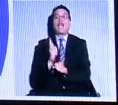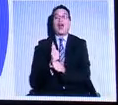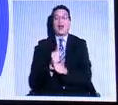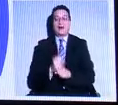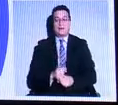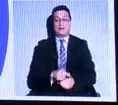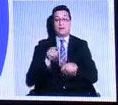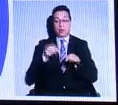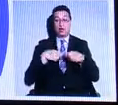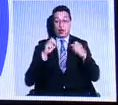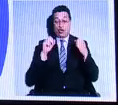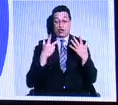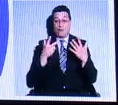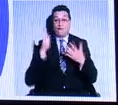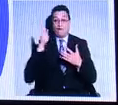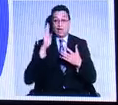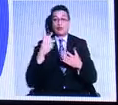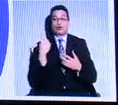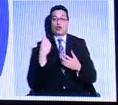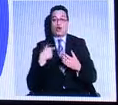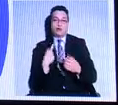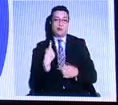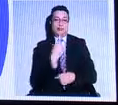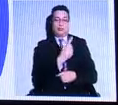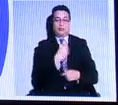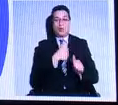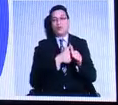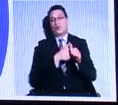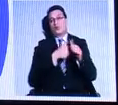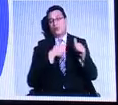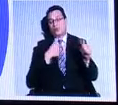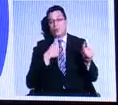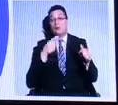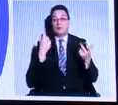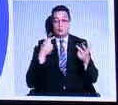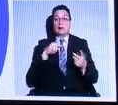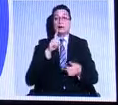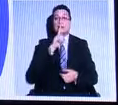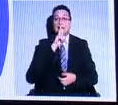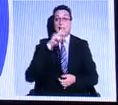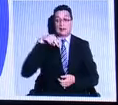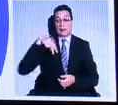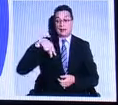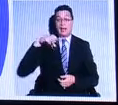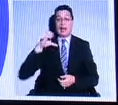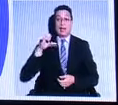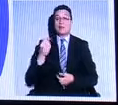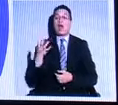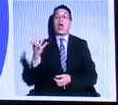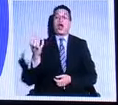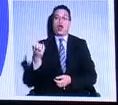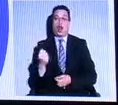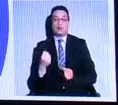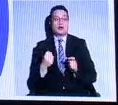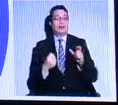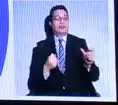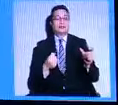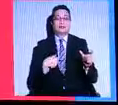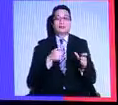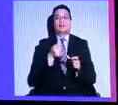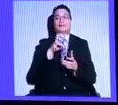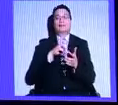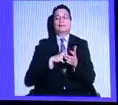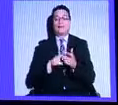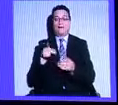básico, comencé a irme solo al colegio. Tenía que recorrer largas distancias, por lo que contar con la TNE implicó un gran ahorro económico para mí y mi familia.